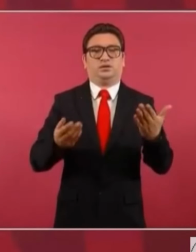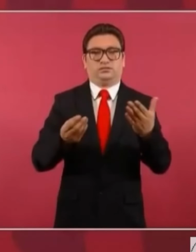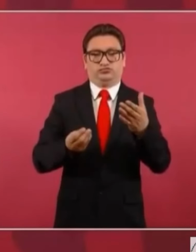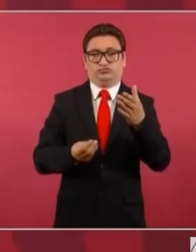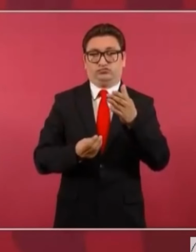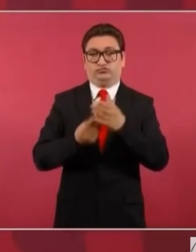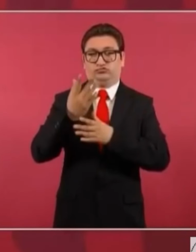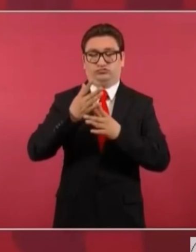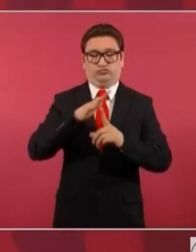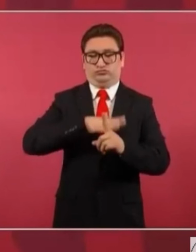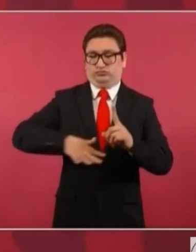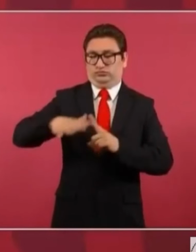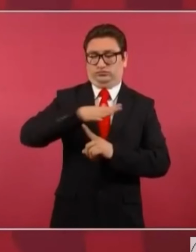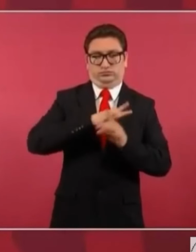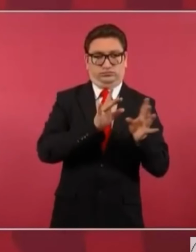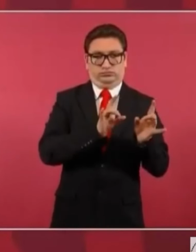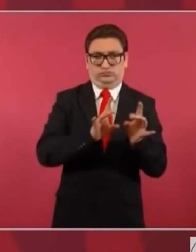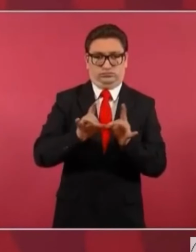circunstancias,